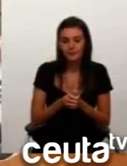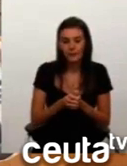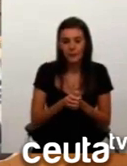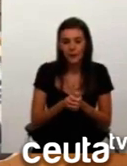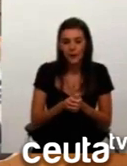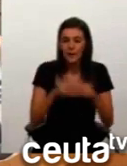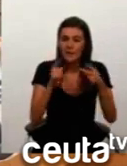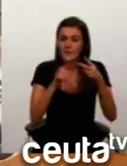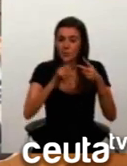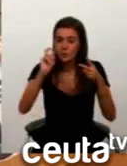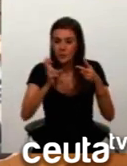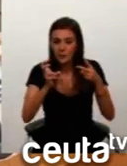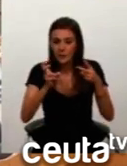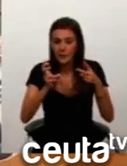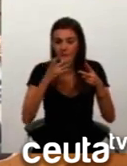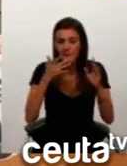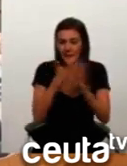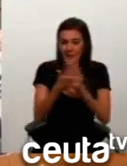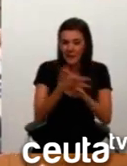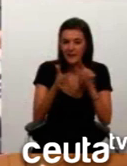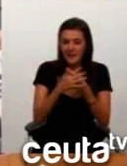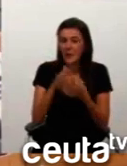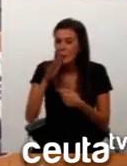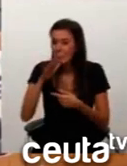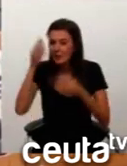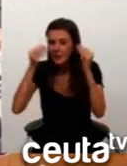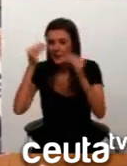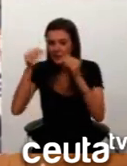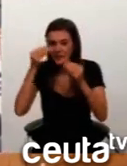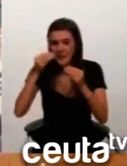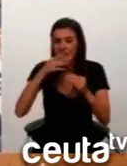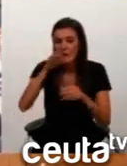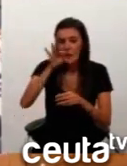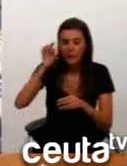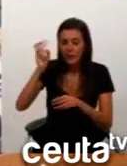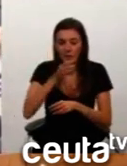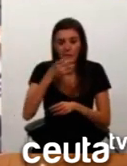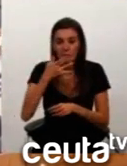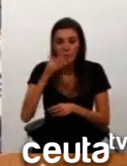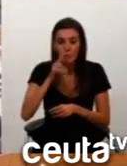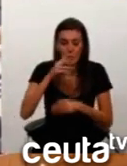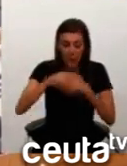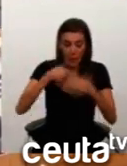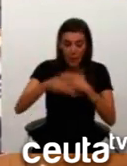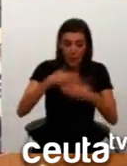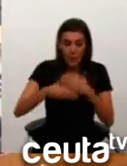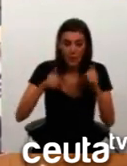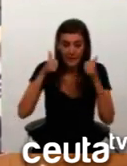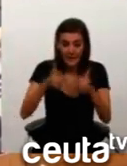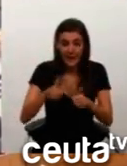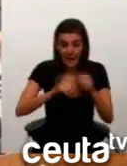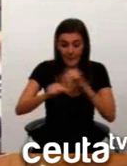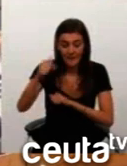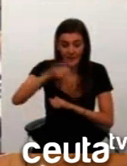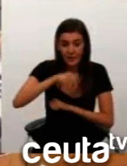Por otra cuestión, usted habla de que ¿por qué no se han pensado en otras opciones? Pues mire, como esto es la aprobación inicial y a partir de hoy